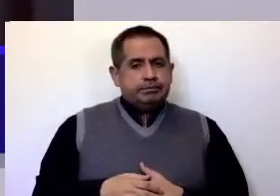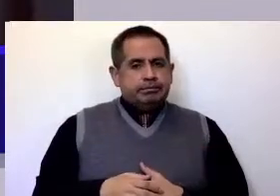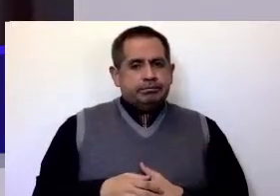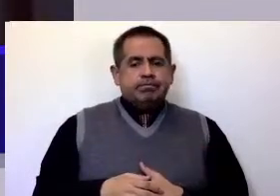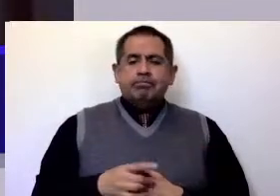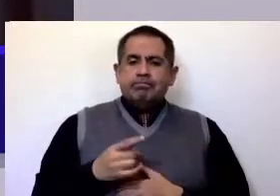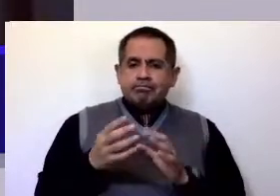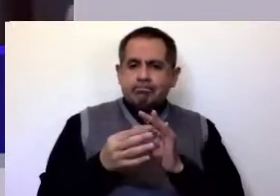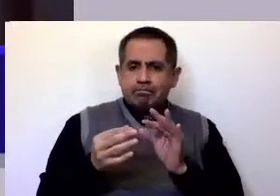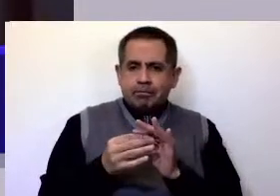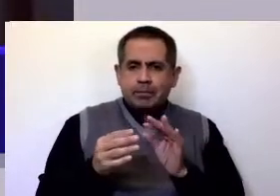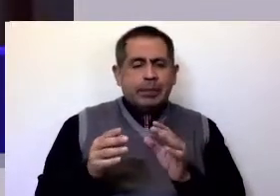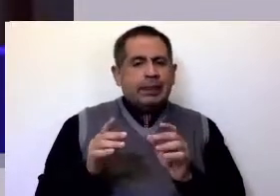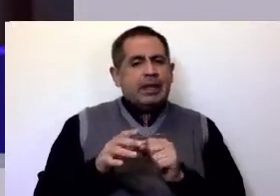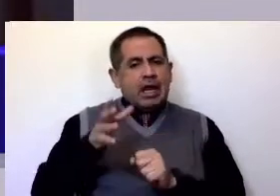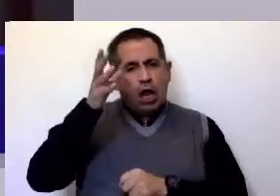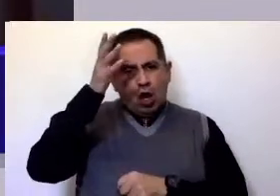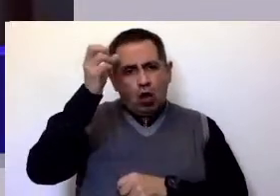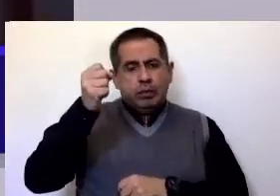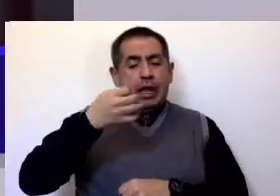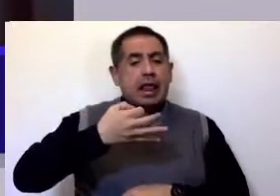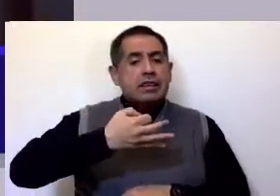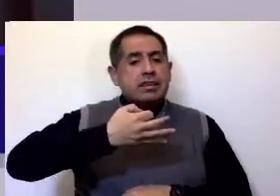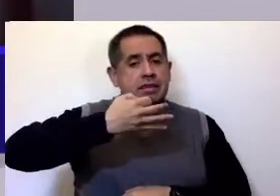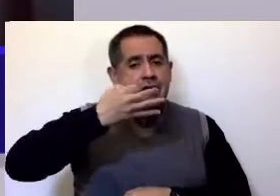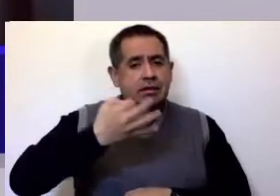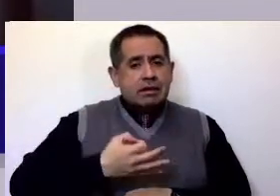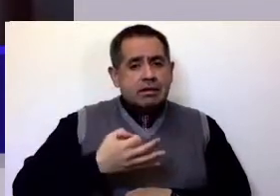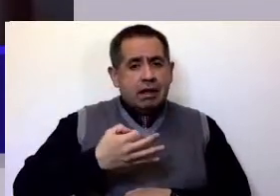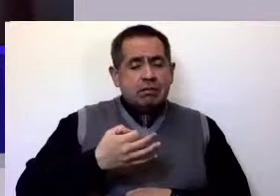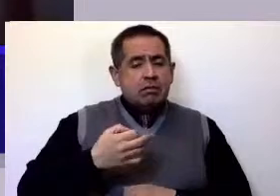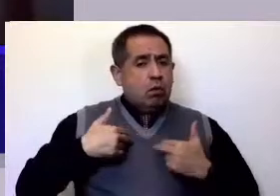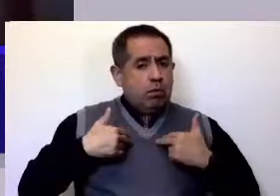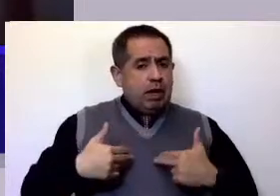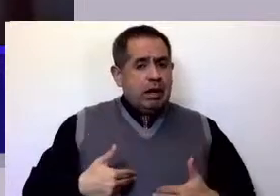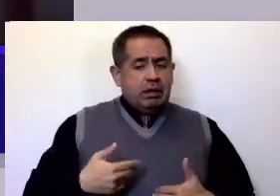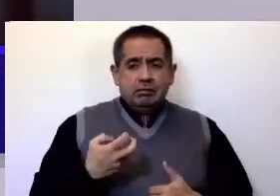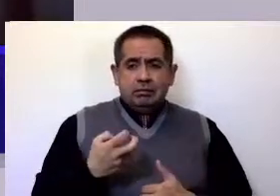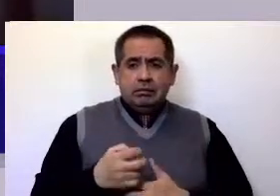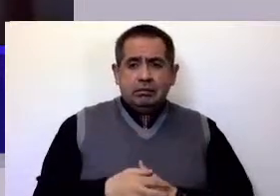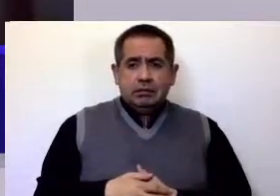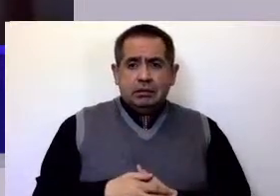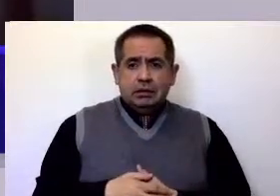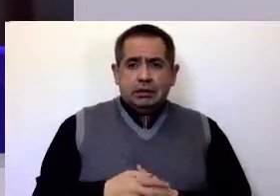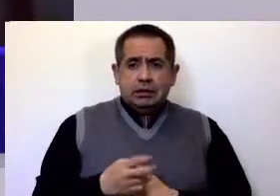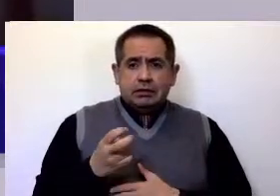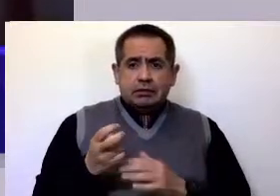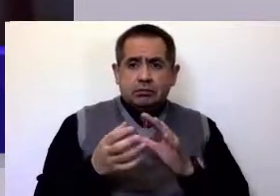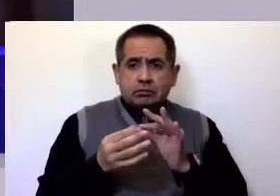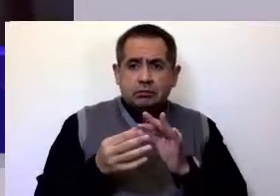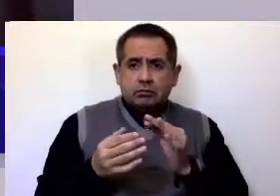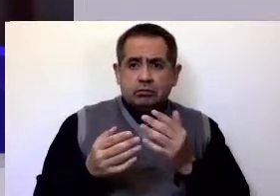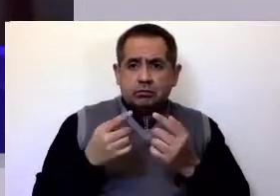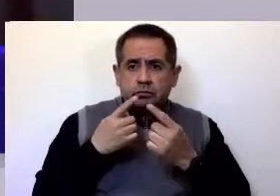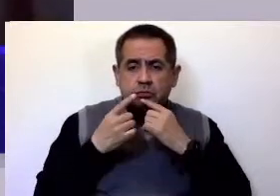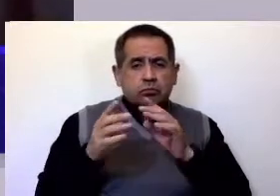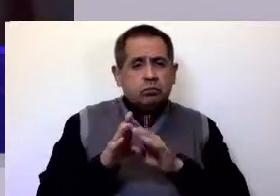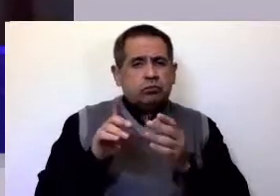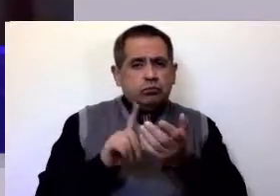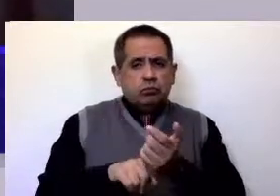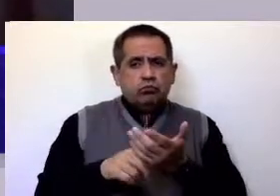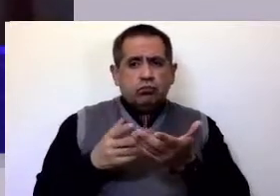al concepto de la dignidad de la persona humana por lo cual exige una tutela y promoción permanente